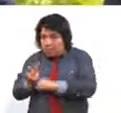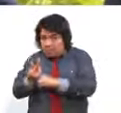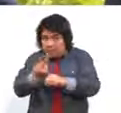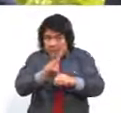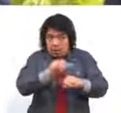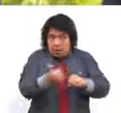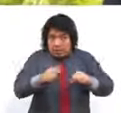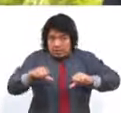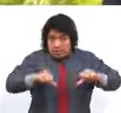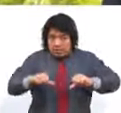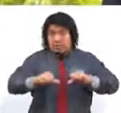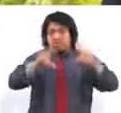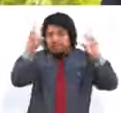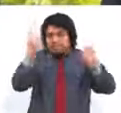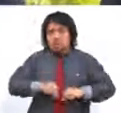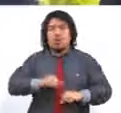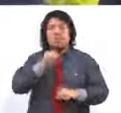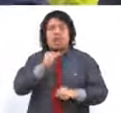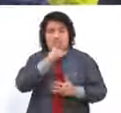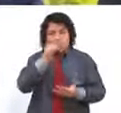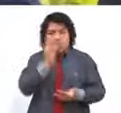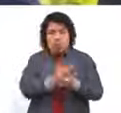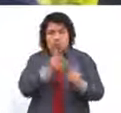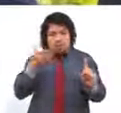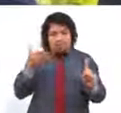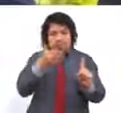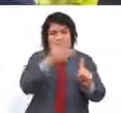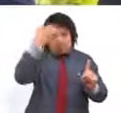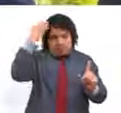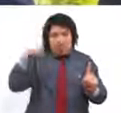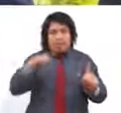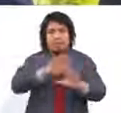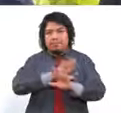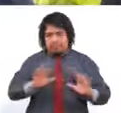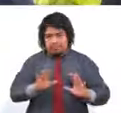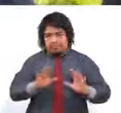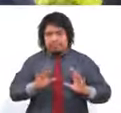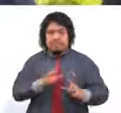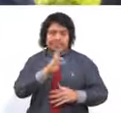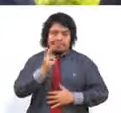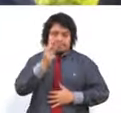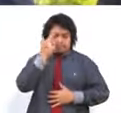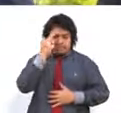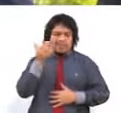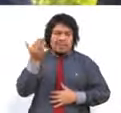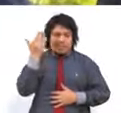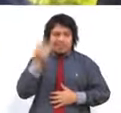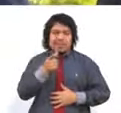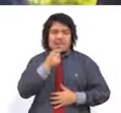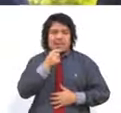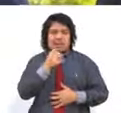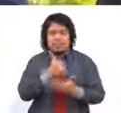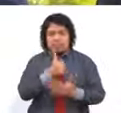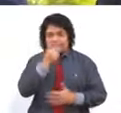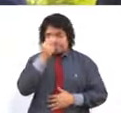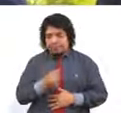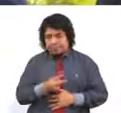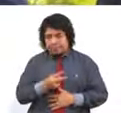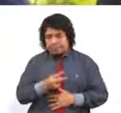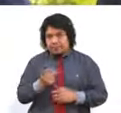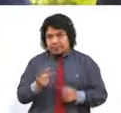tipo de actividad que no sea una actividad delictiva. De hecho, nuestra área de investigación, desde que la Policía de la Ciudad de México